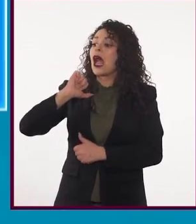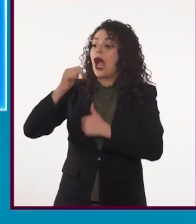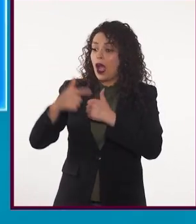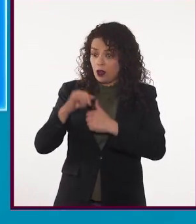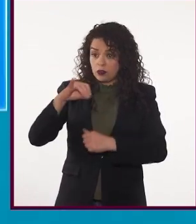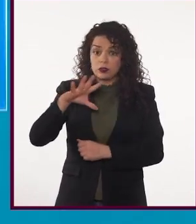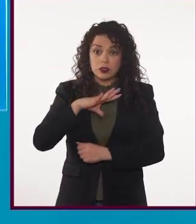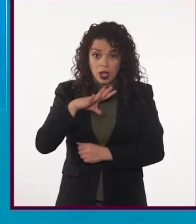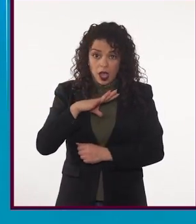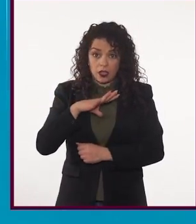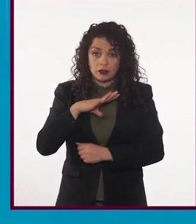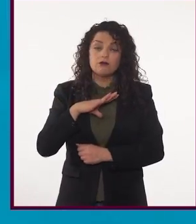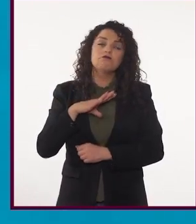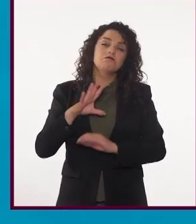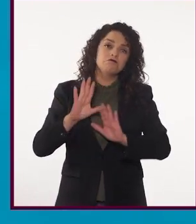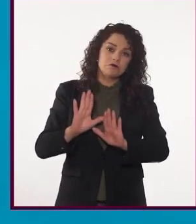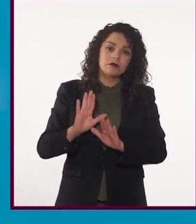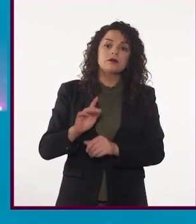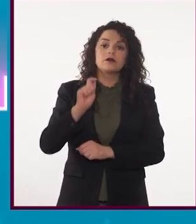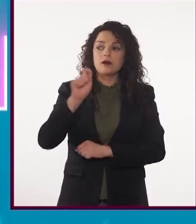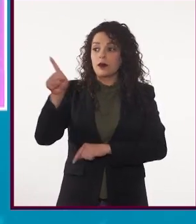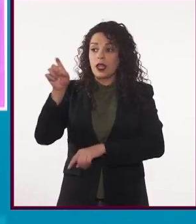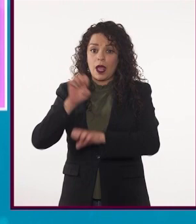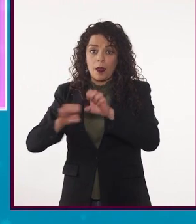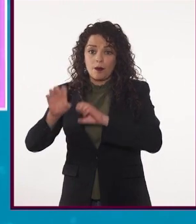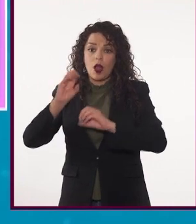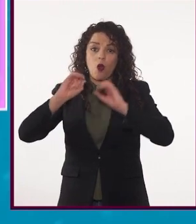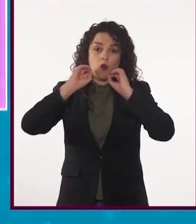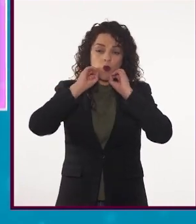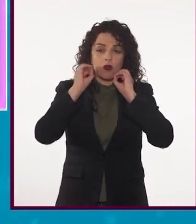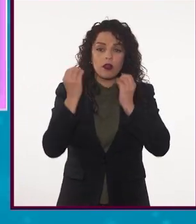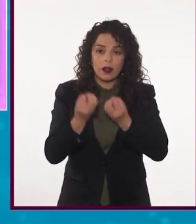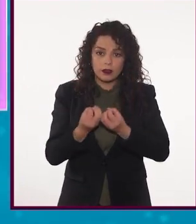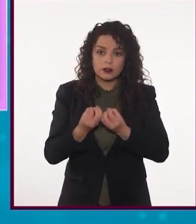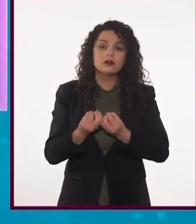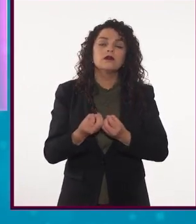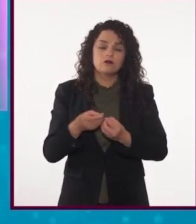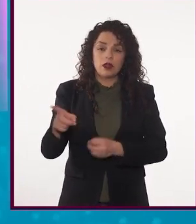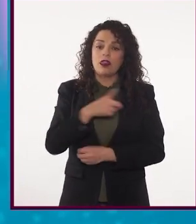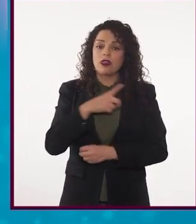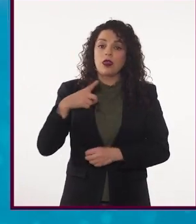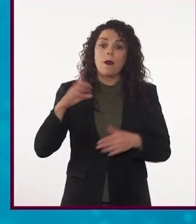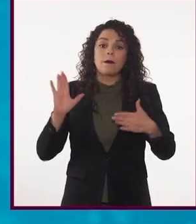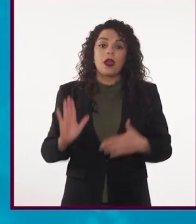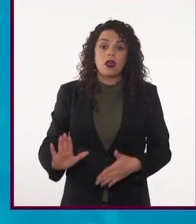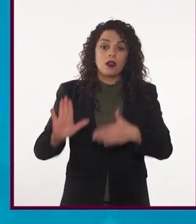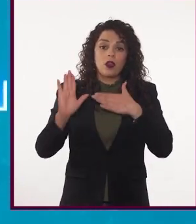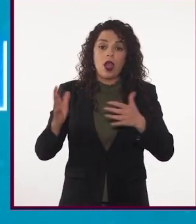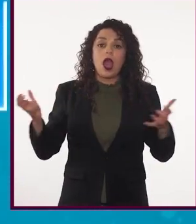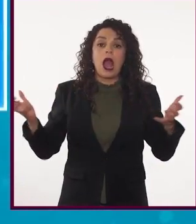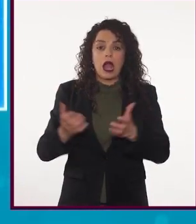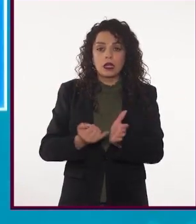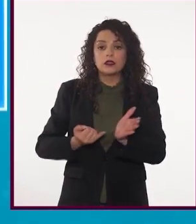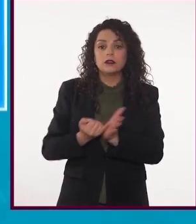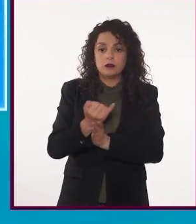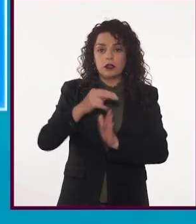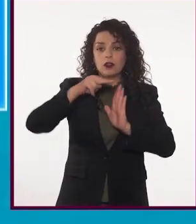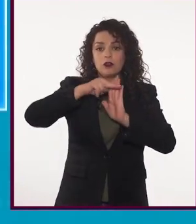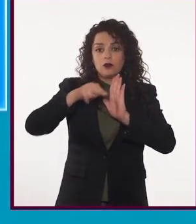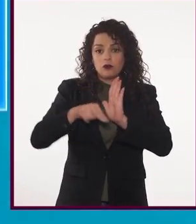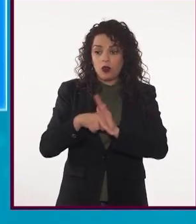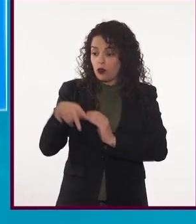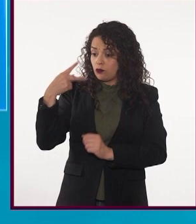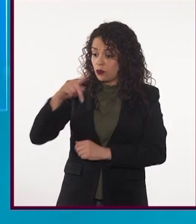todo ocurriera un caso de violencia sexual, entonces las empresas u organizaciones tienen el compromiso de actuar y